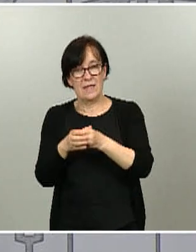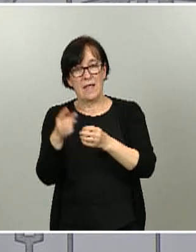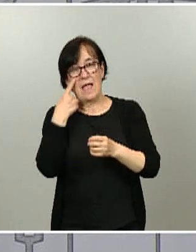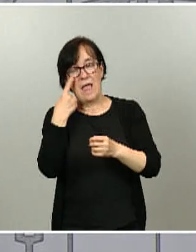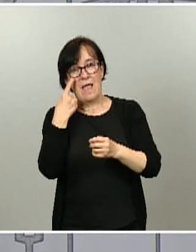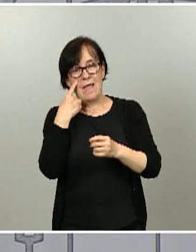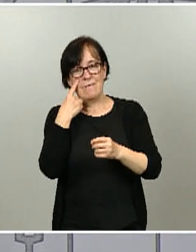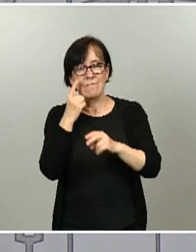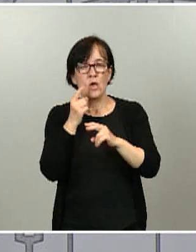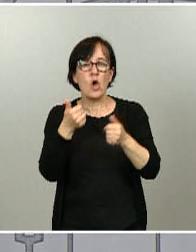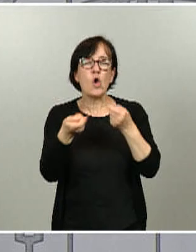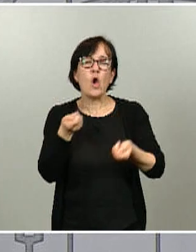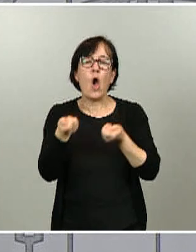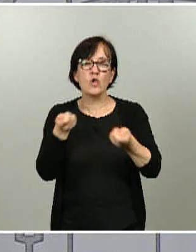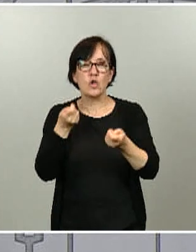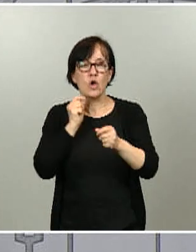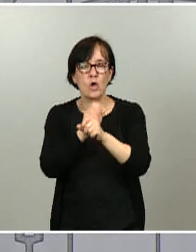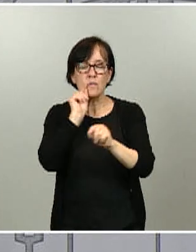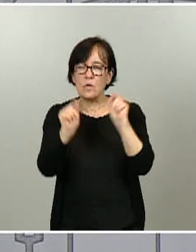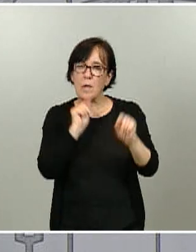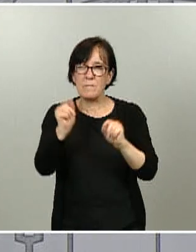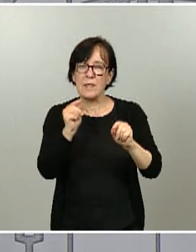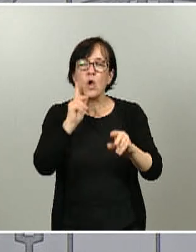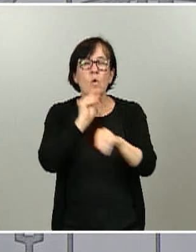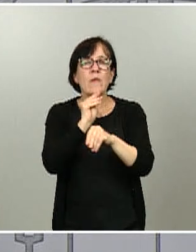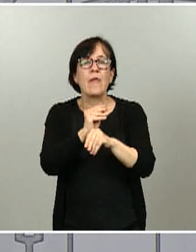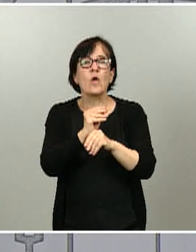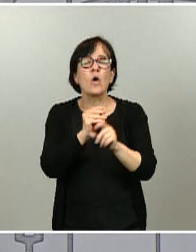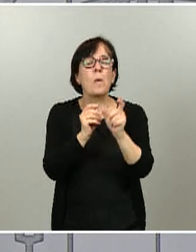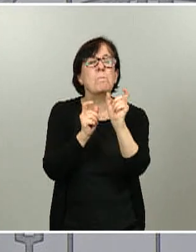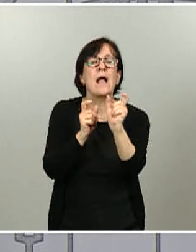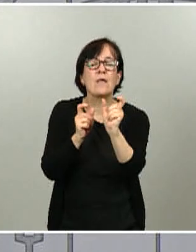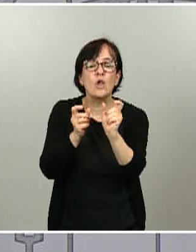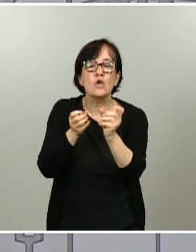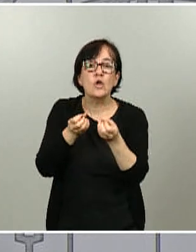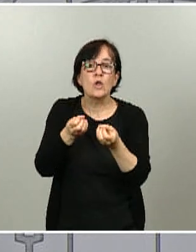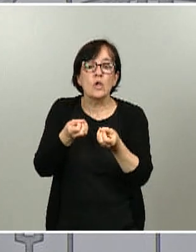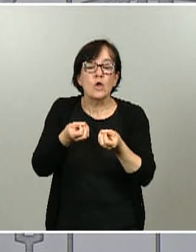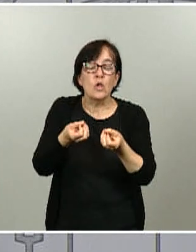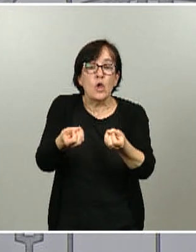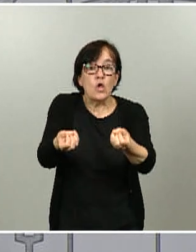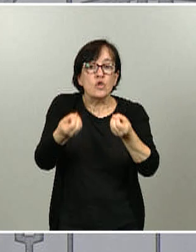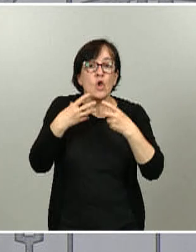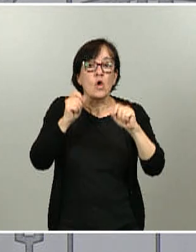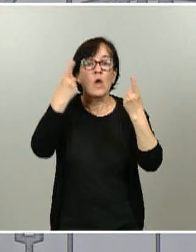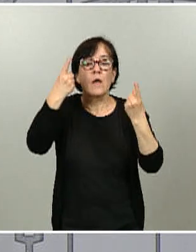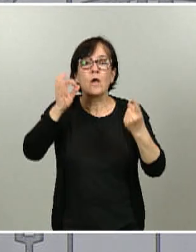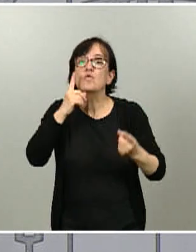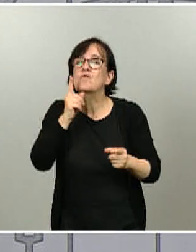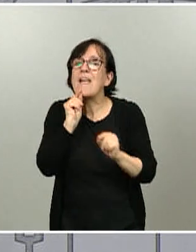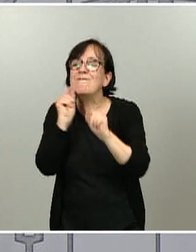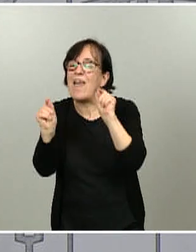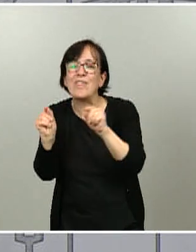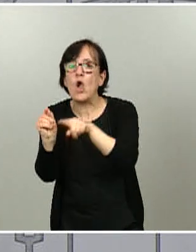mucho cuidado con utilizar algunas palabras. Una notificación no es equivalente a una infección. Una notificación